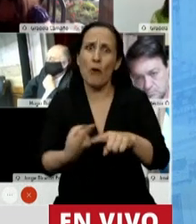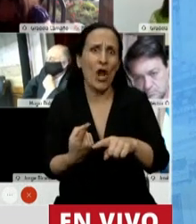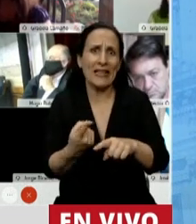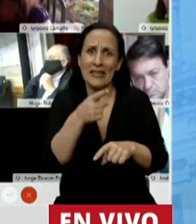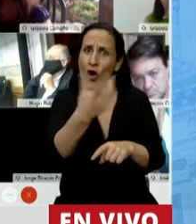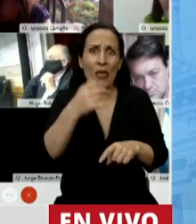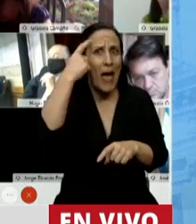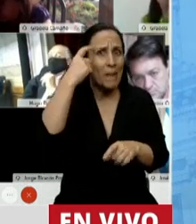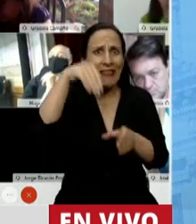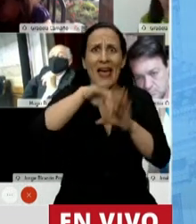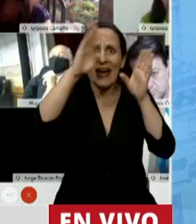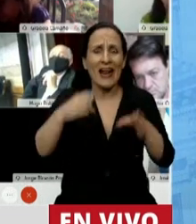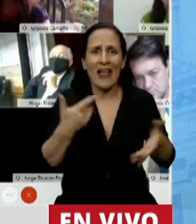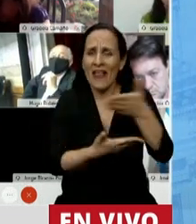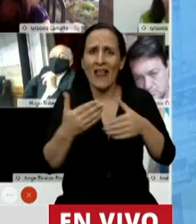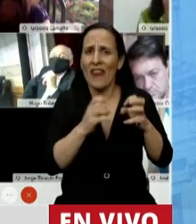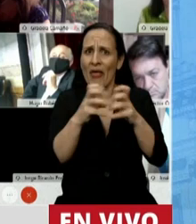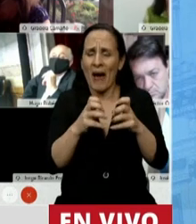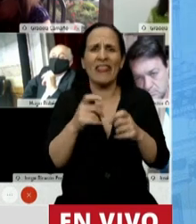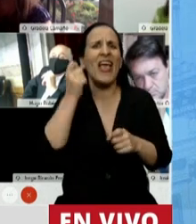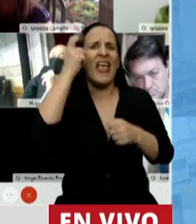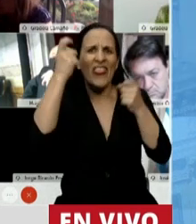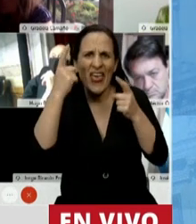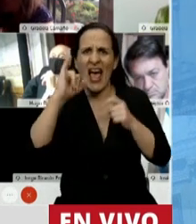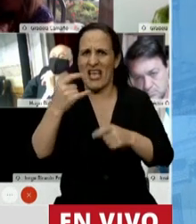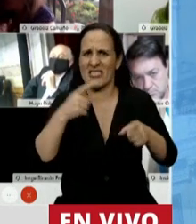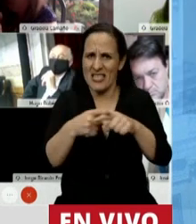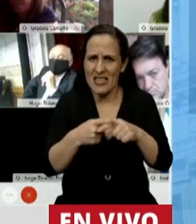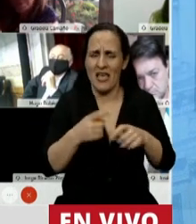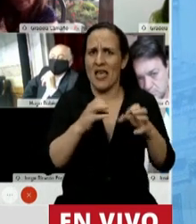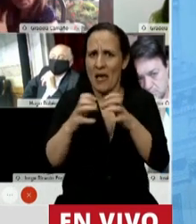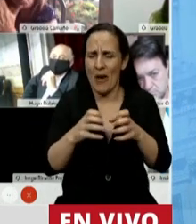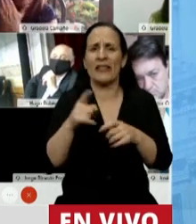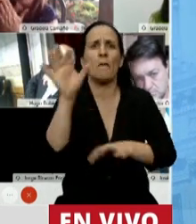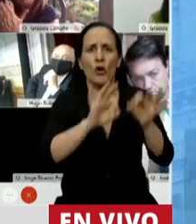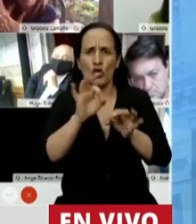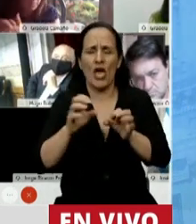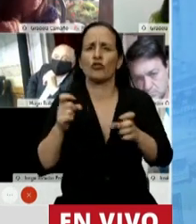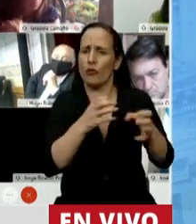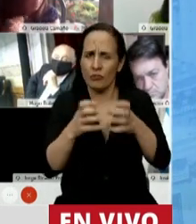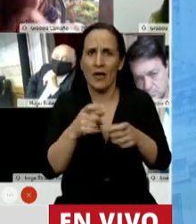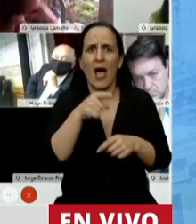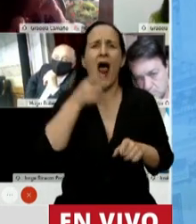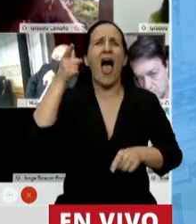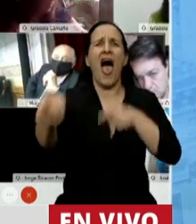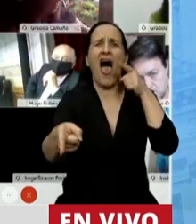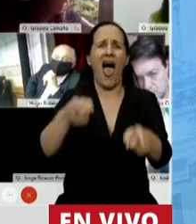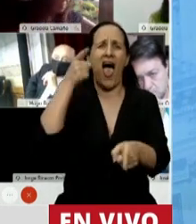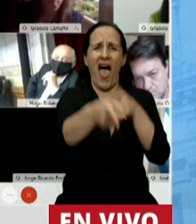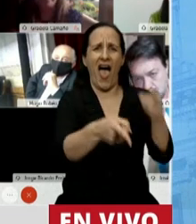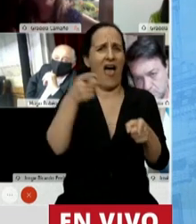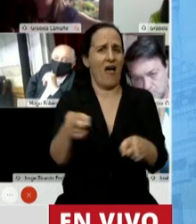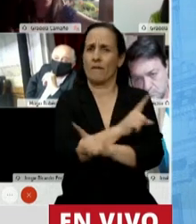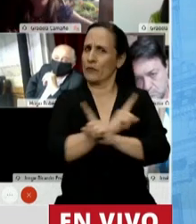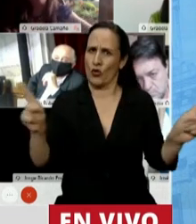parlamento, que tome lecciones donde quiera. Discutimos ideas, discutimos políticas, discutimos proyectos. No acusamos a nadie y no